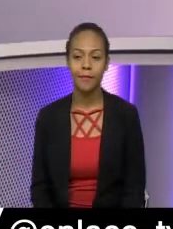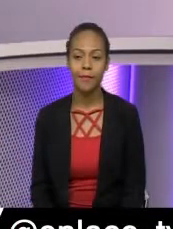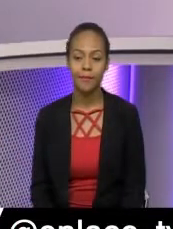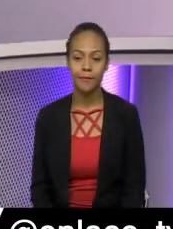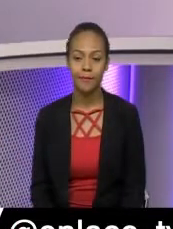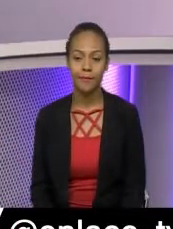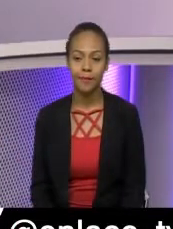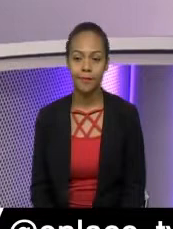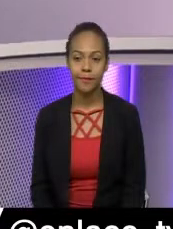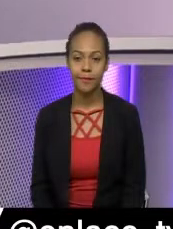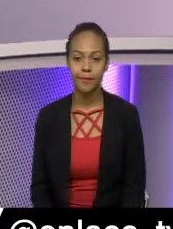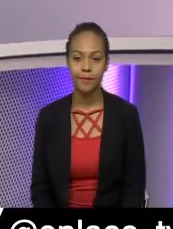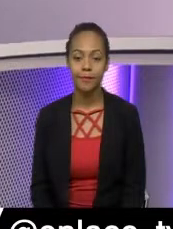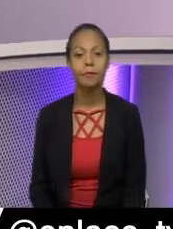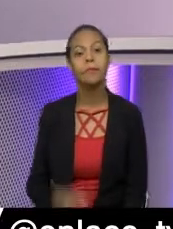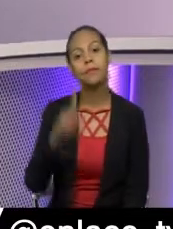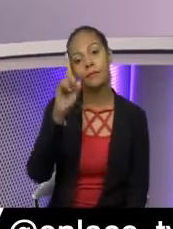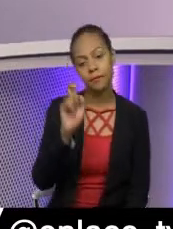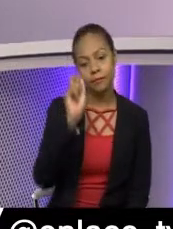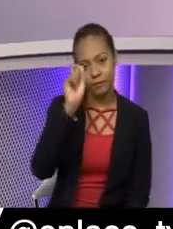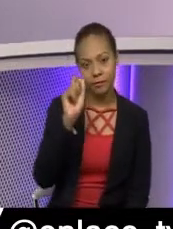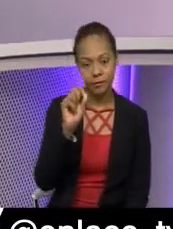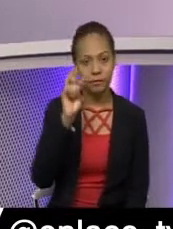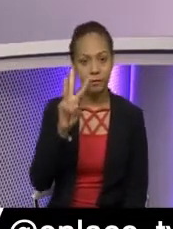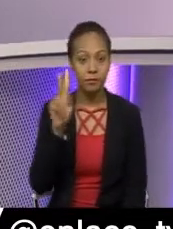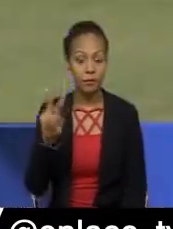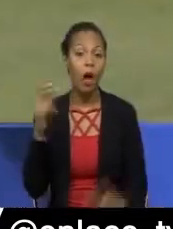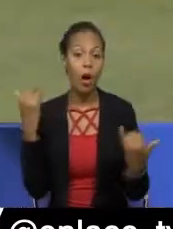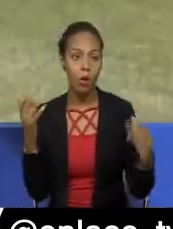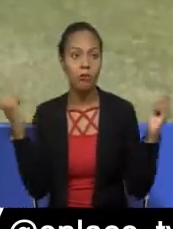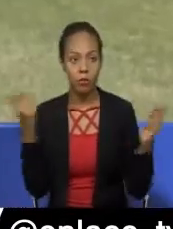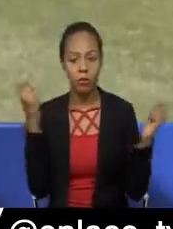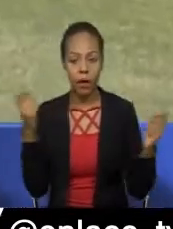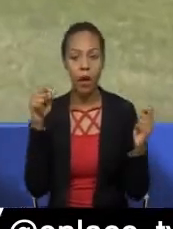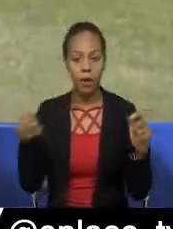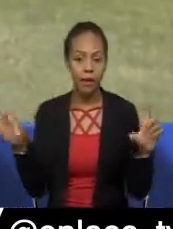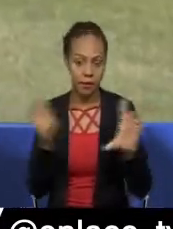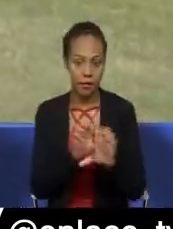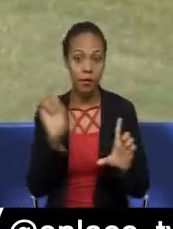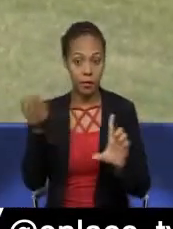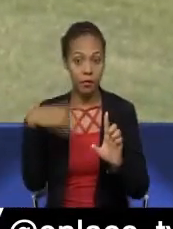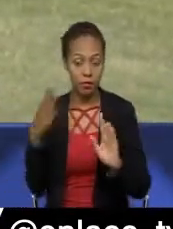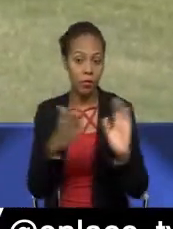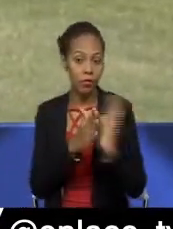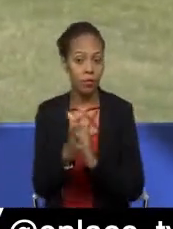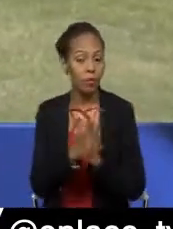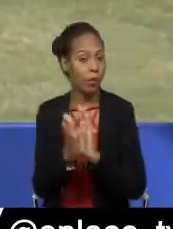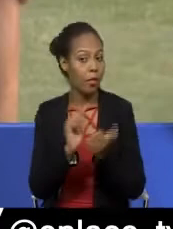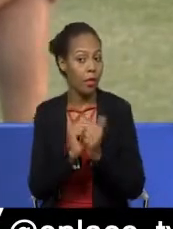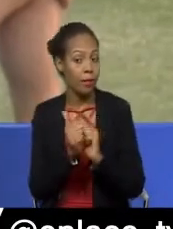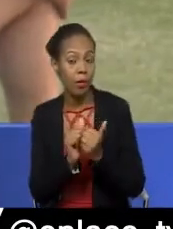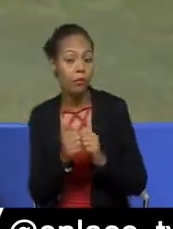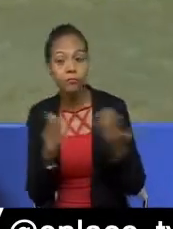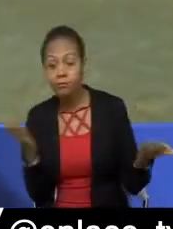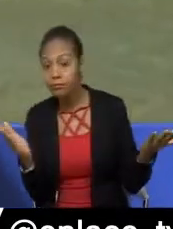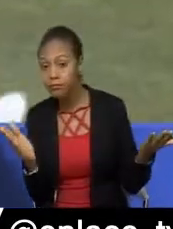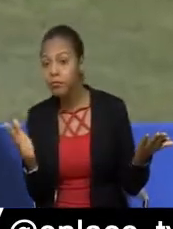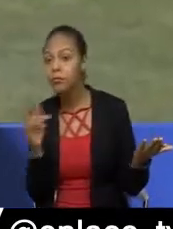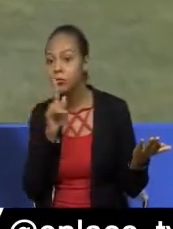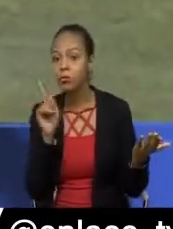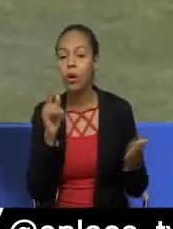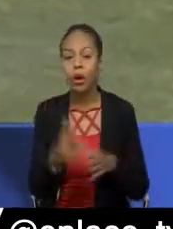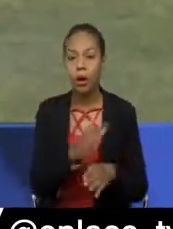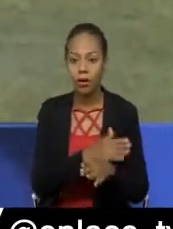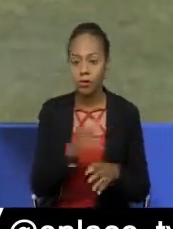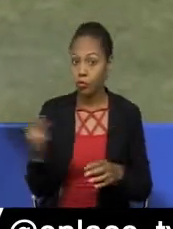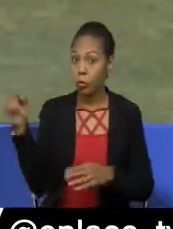Muy bien, a las 6:32 minutos de la tarde hacemos una segunda pausa en Enlace Noticias. Al regresar en la información deportiva, espere detalles sobre la previa de la